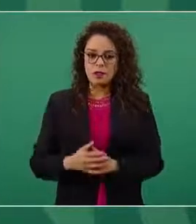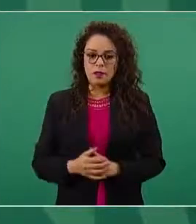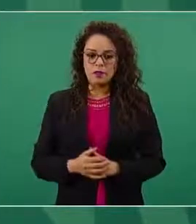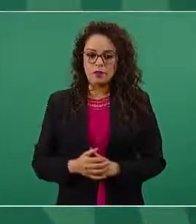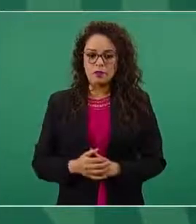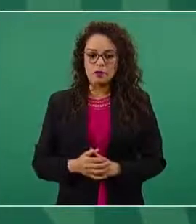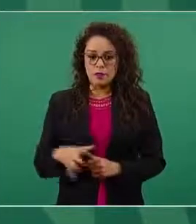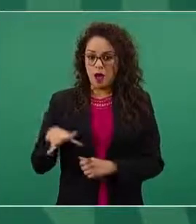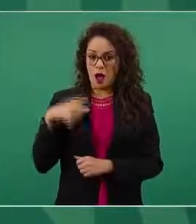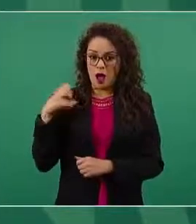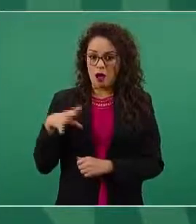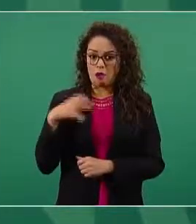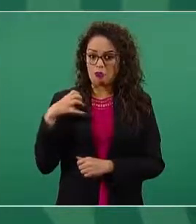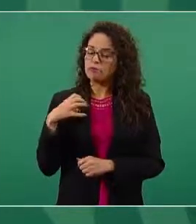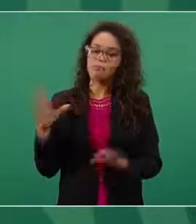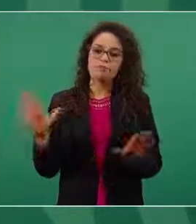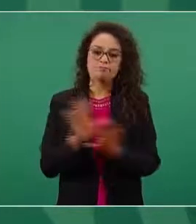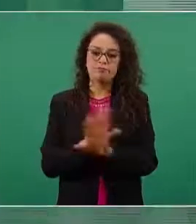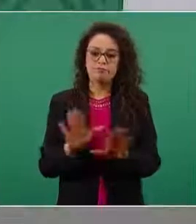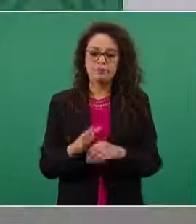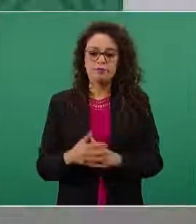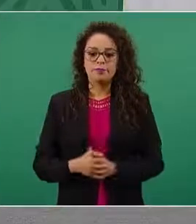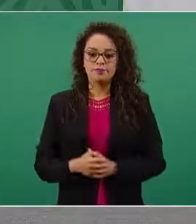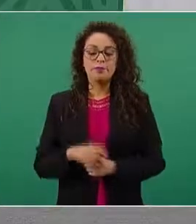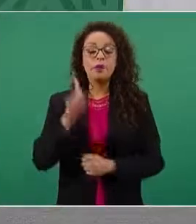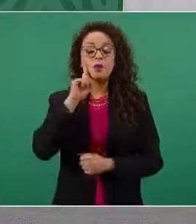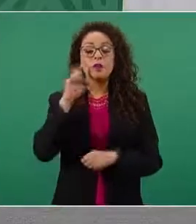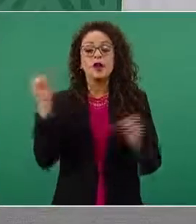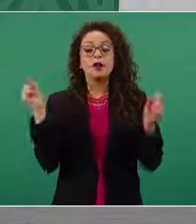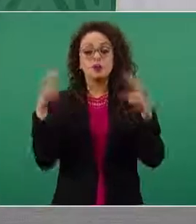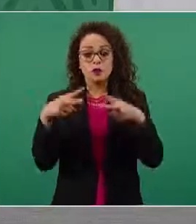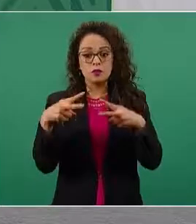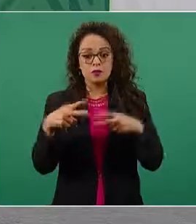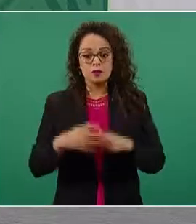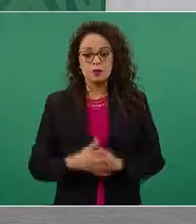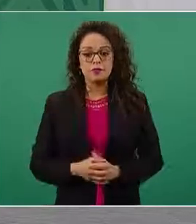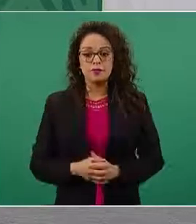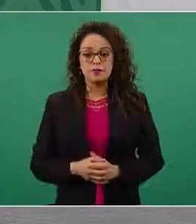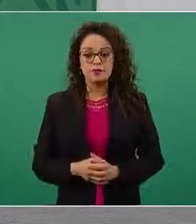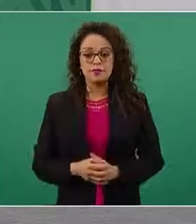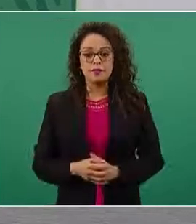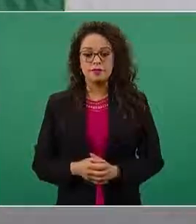haya abusos. Muy bien, nos vemos mañana.